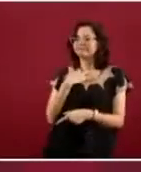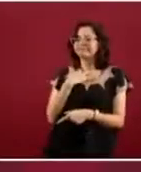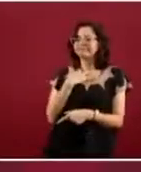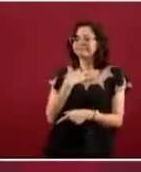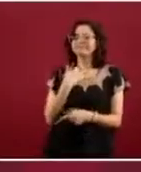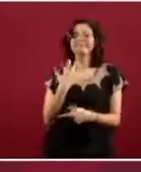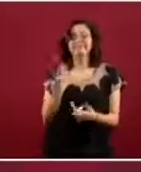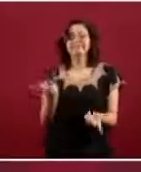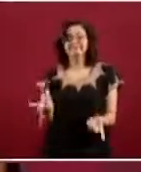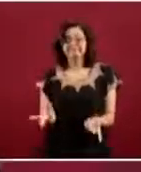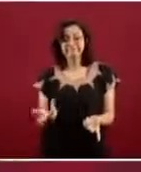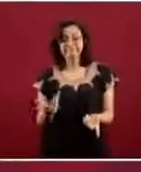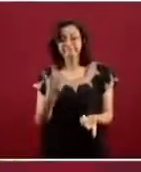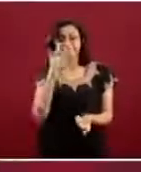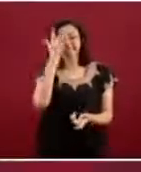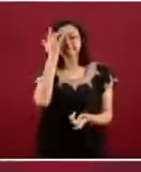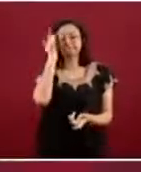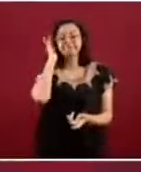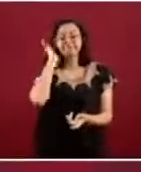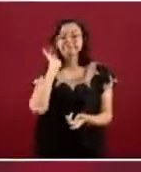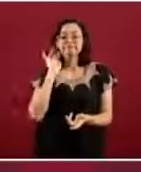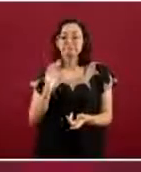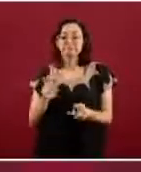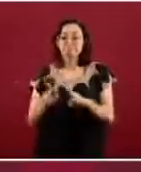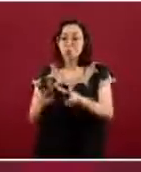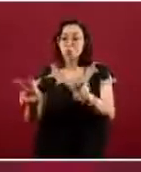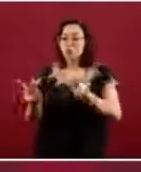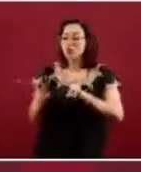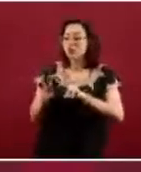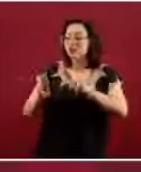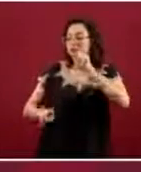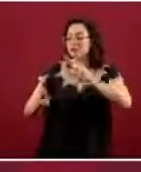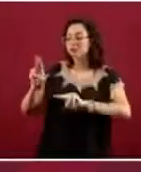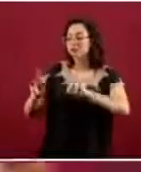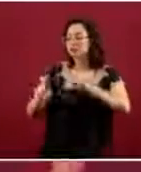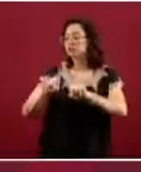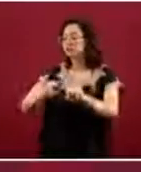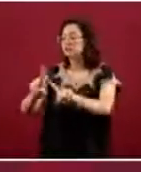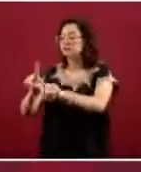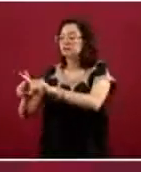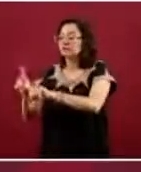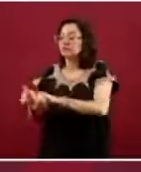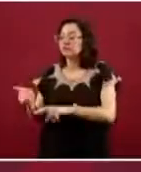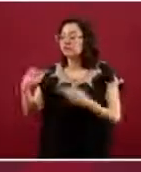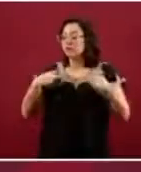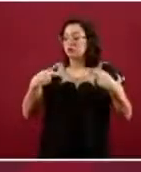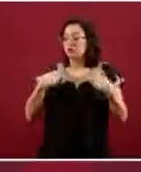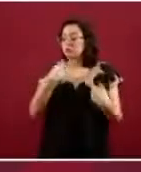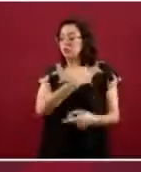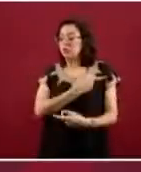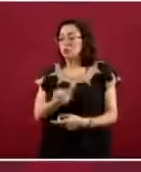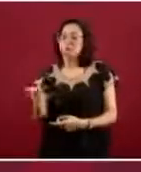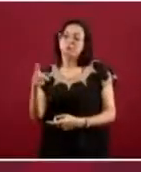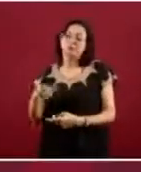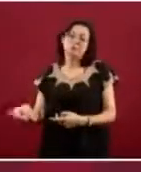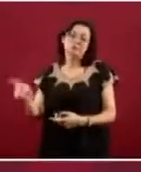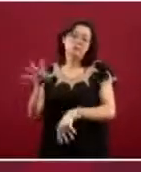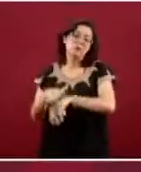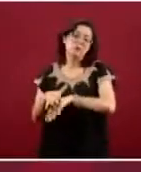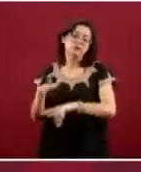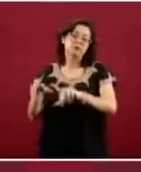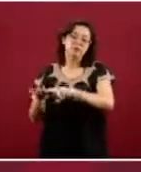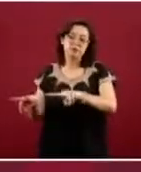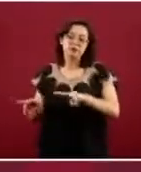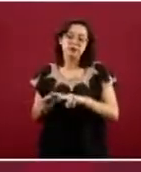lo que usted bien señala, distintos grados de vulnerabilidad. Son más vulnerables los que tienen menos y lo que tenemos que hacer